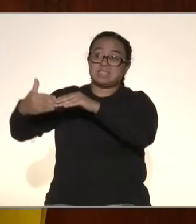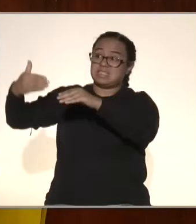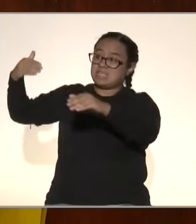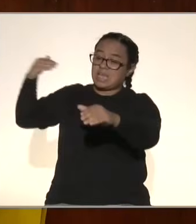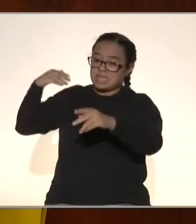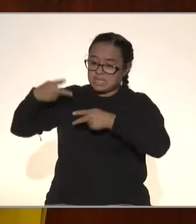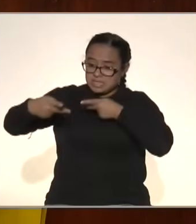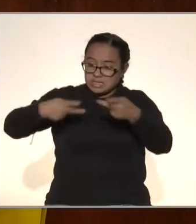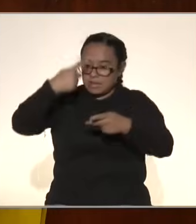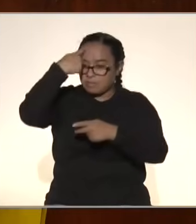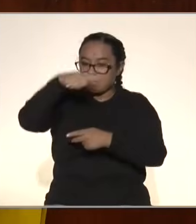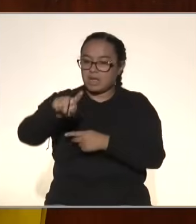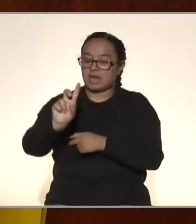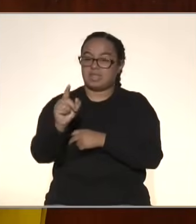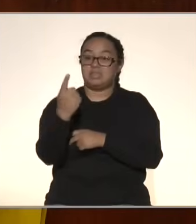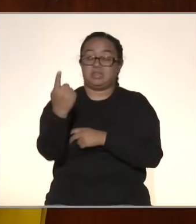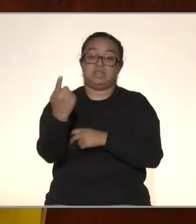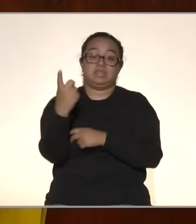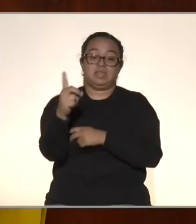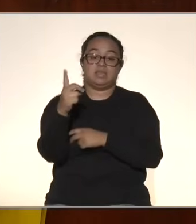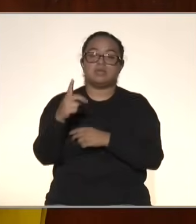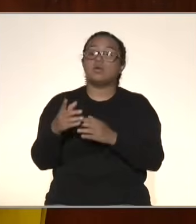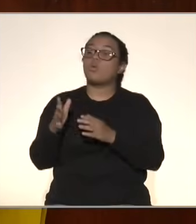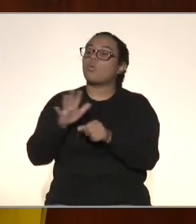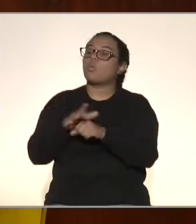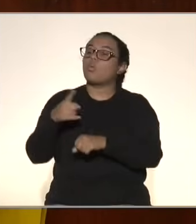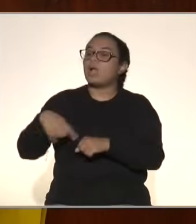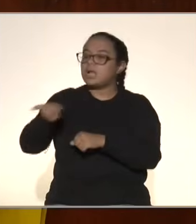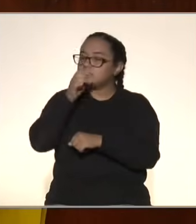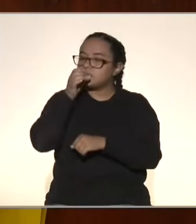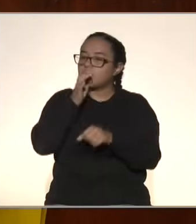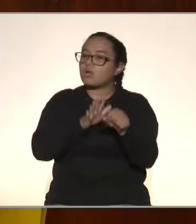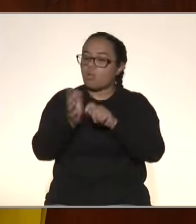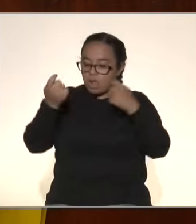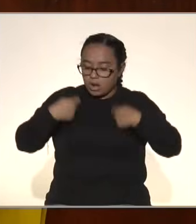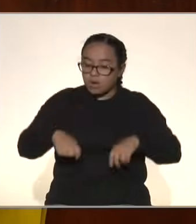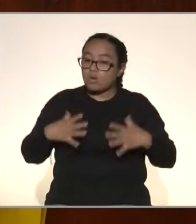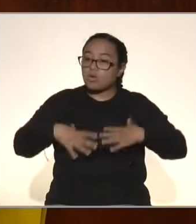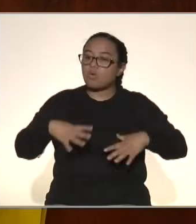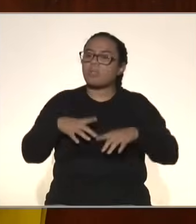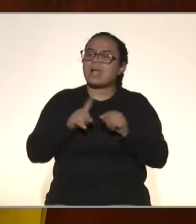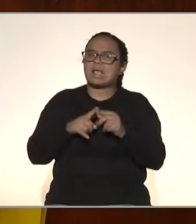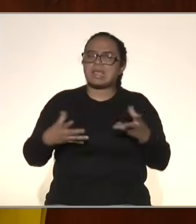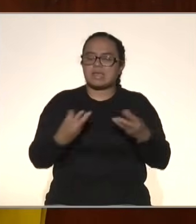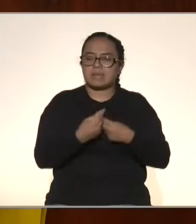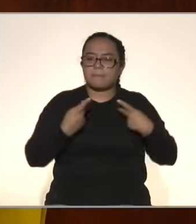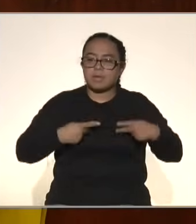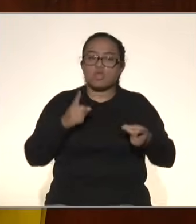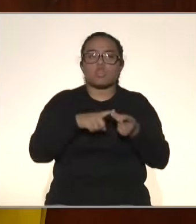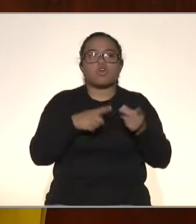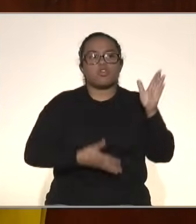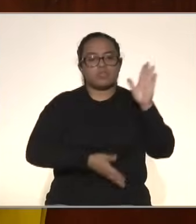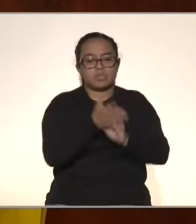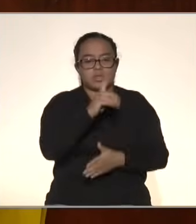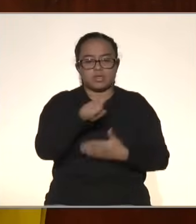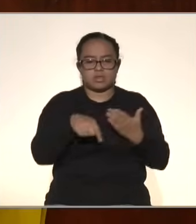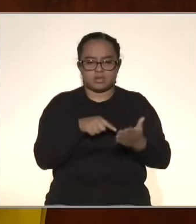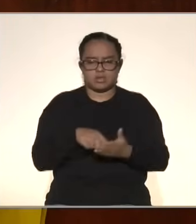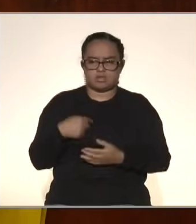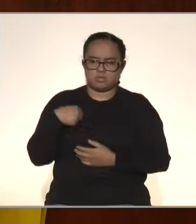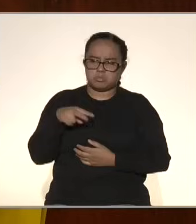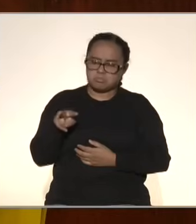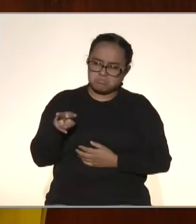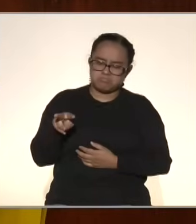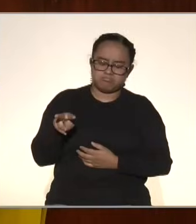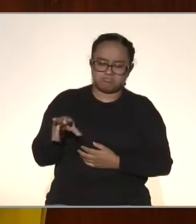Sí. Ya tienen organizado qué van a cenar, qué se van a poner, con quién la van a pasar, a dónde van a ir. Y yo empiezo,